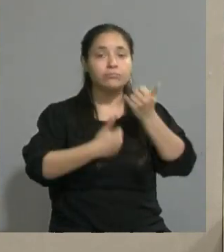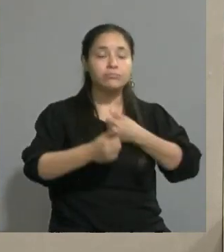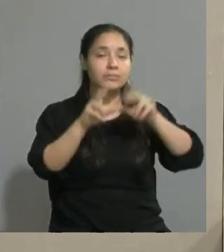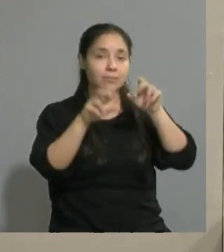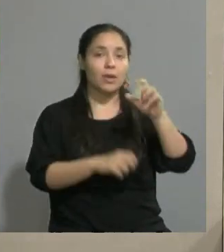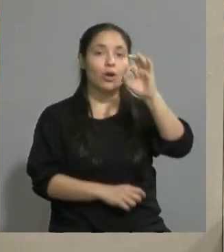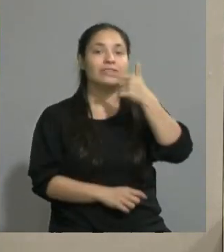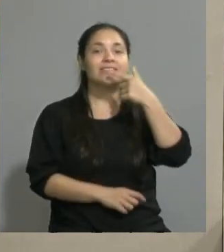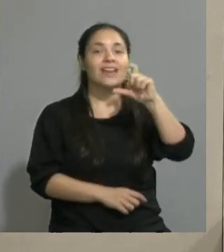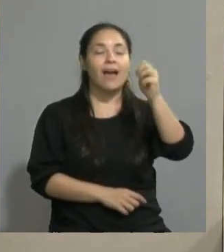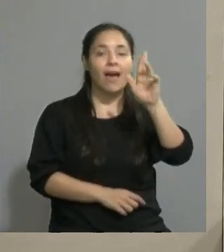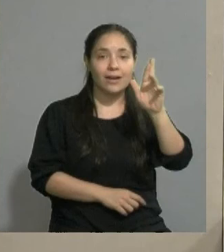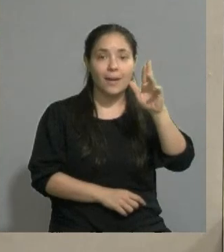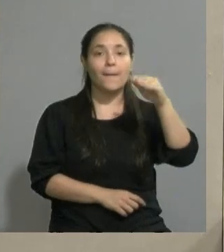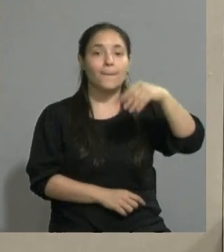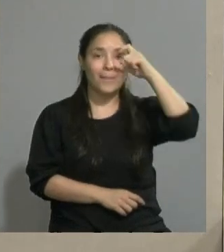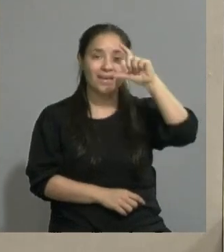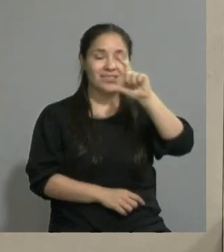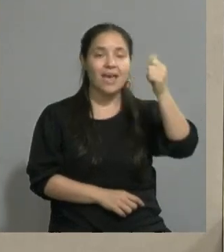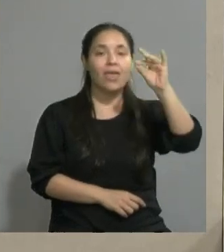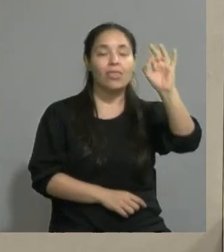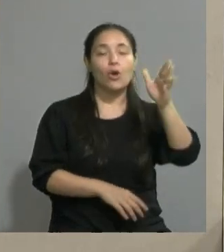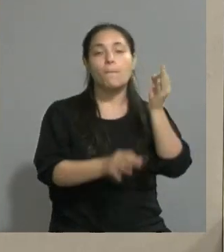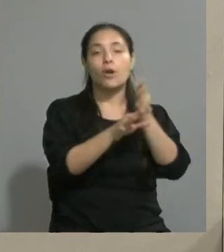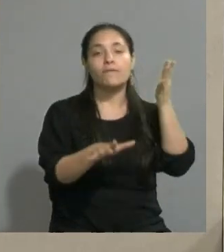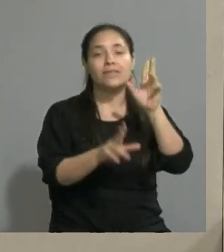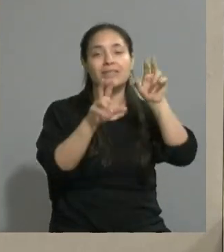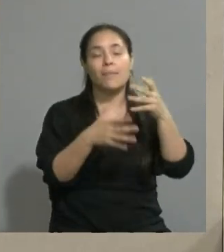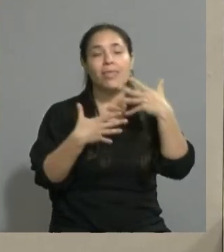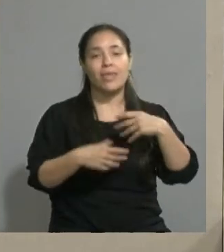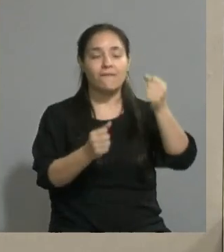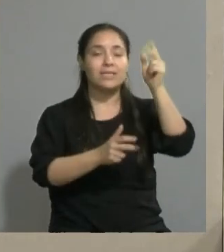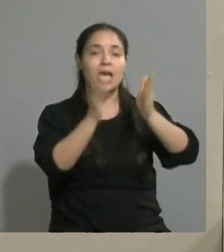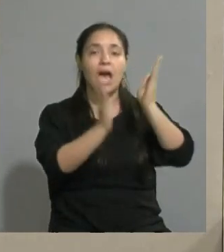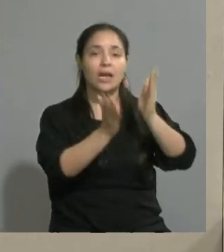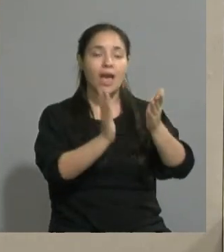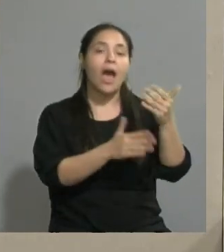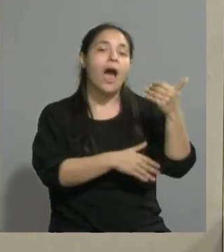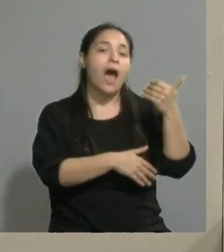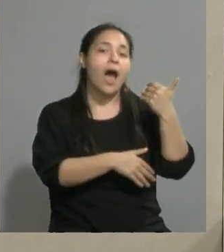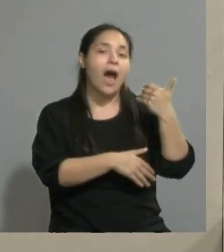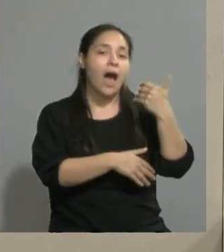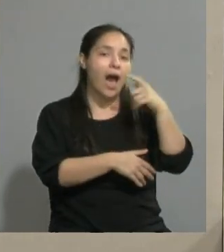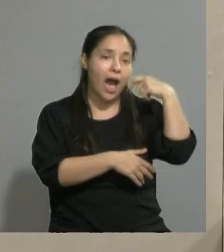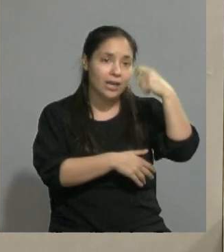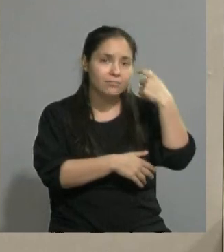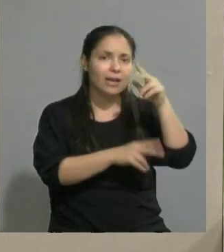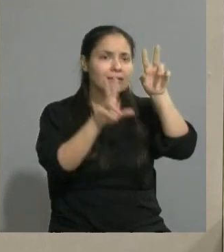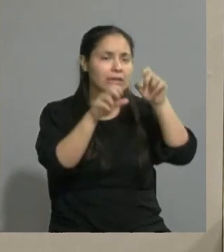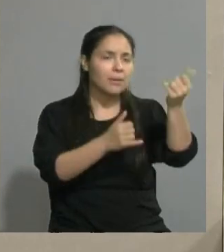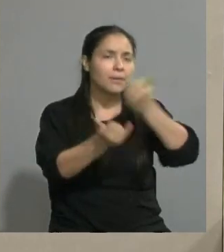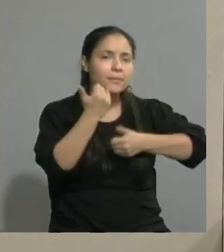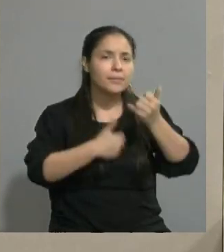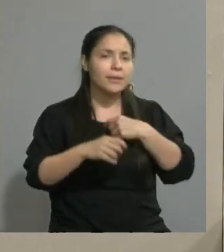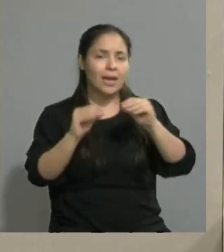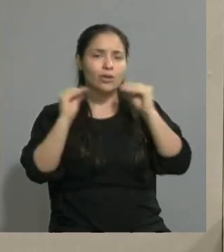Oscar Mellado, abogado penalista, especialista en defensa de animales, que obviamente nos ha dado la oportunidad de hablar y de tener un poco de detalles. En definitiva, la